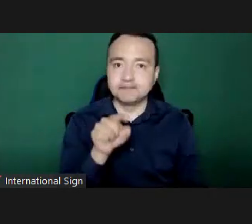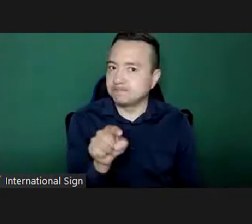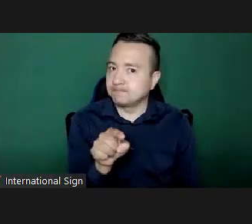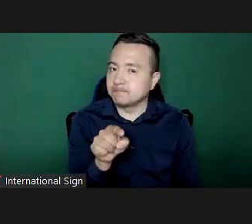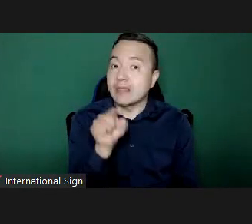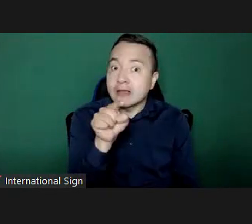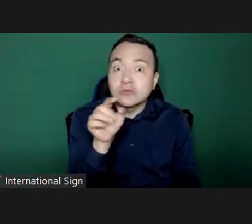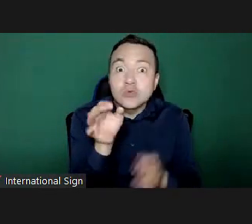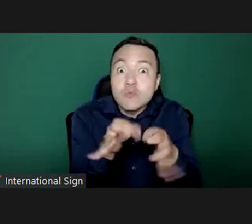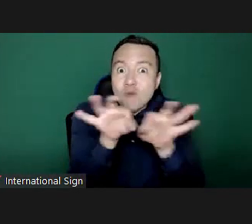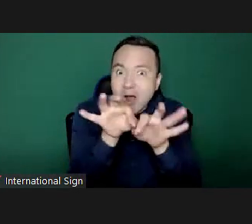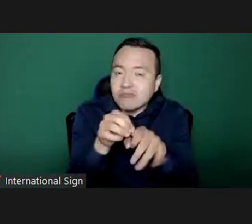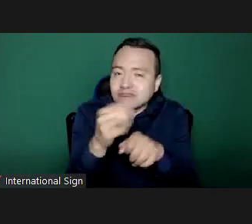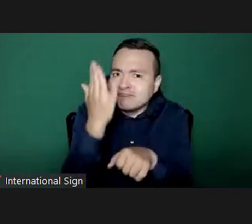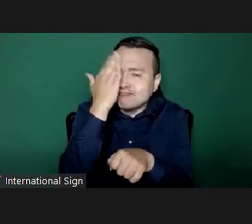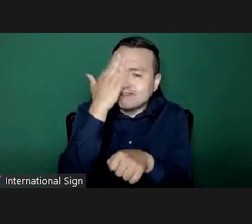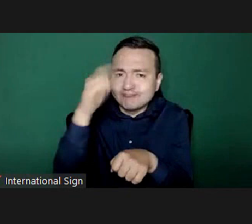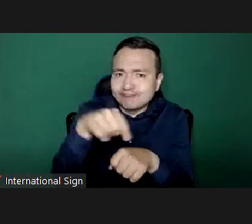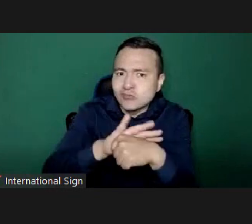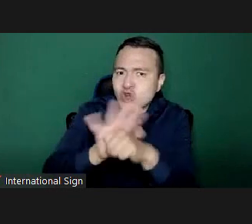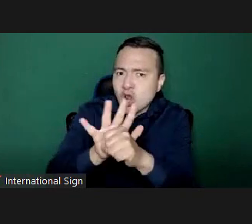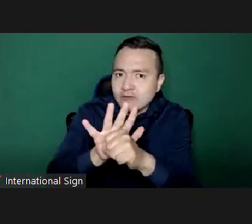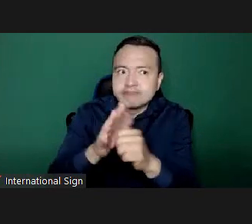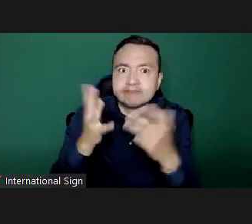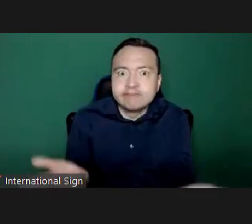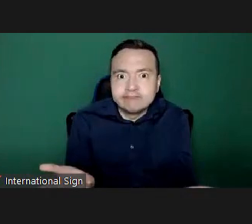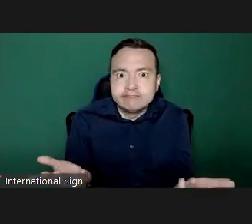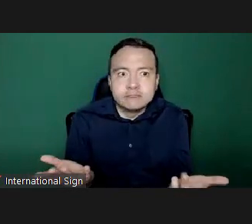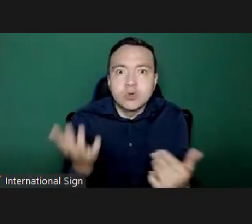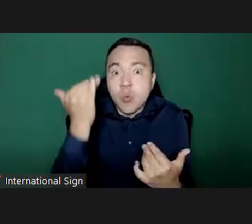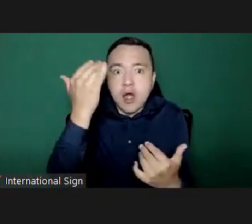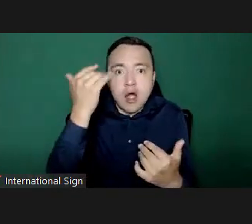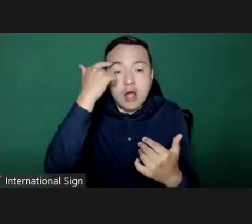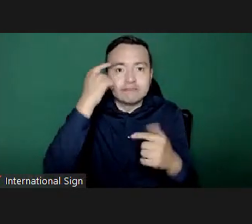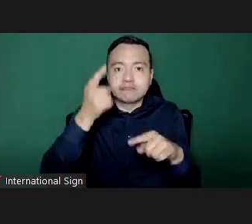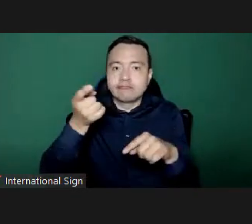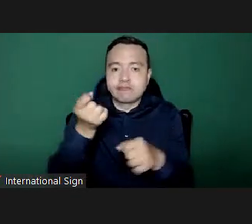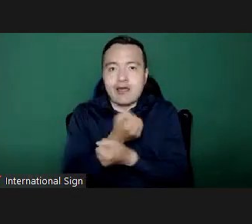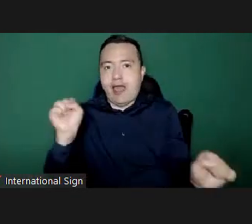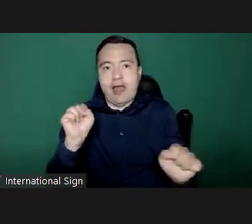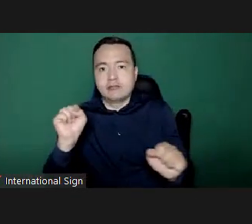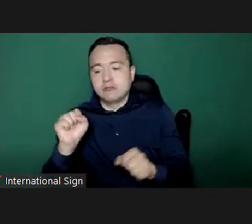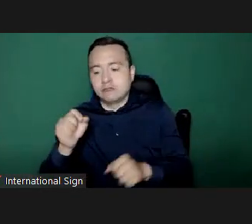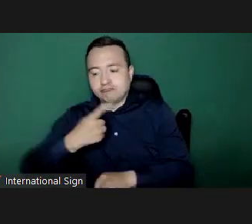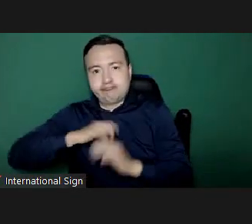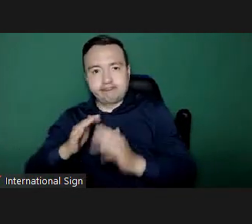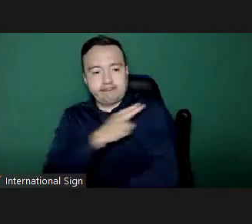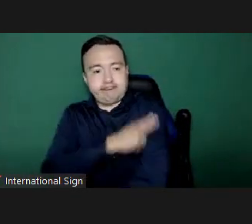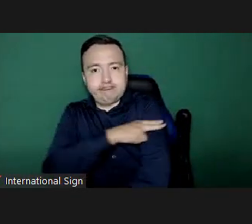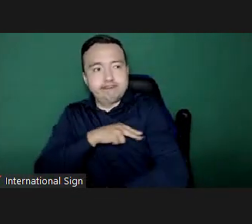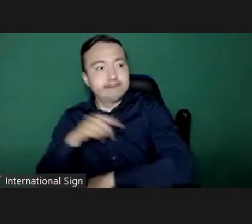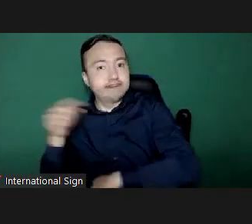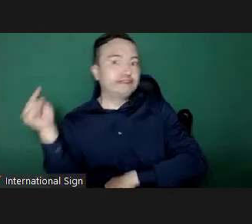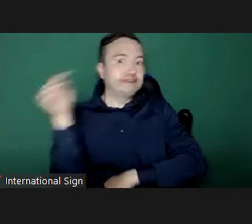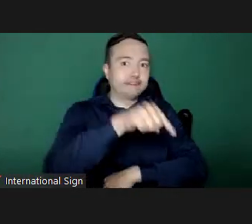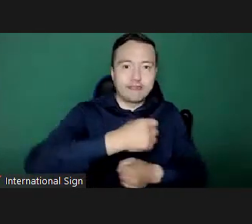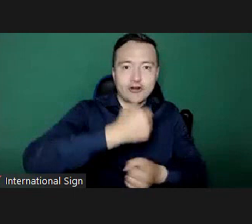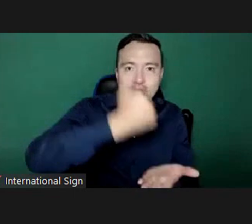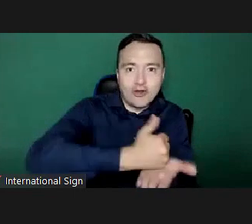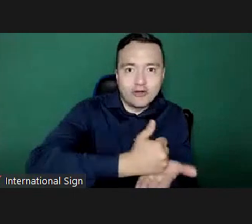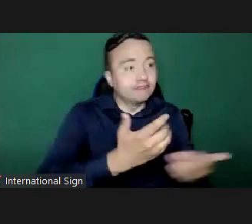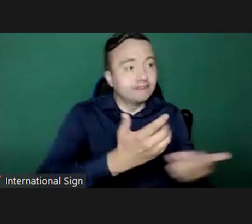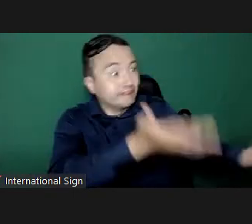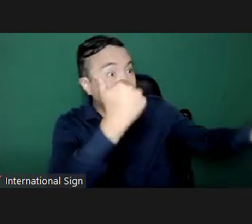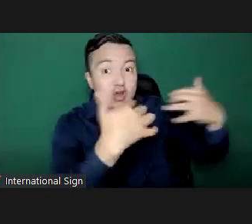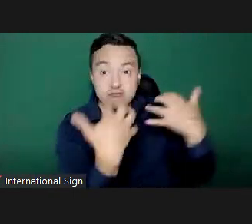porque no podíamos salir al campo a trabajar, no podíamos organizar eventos presenciales, pero